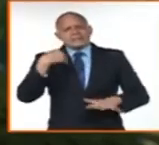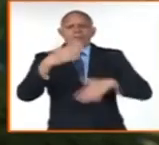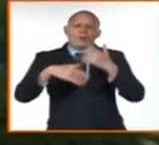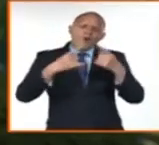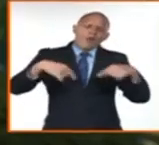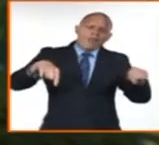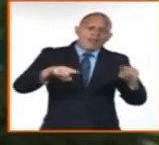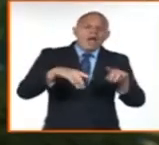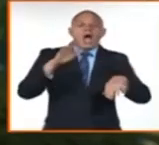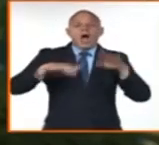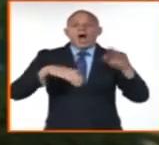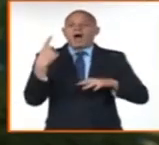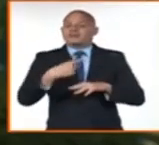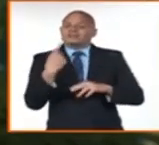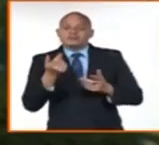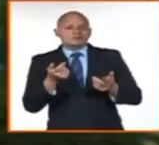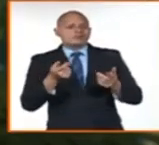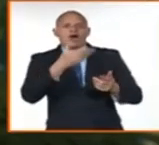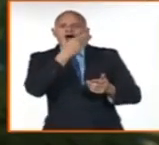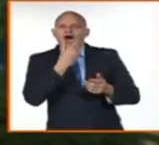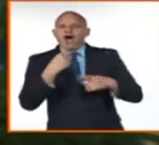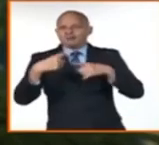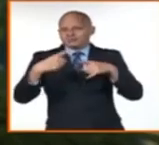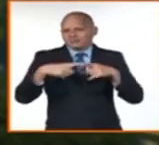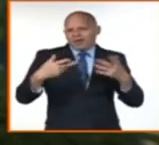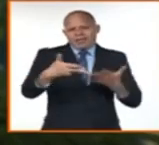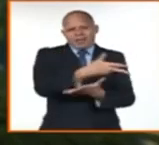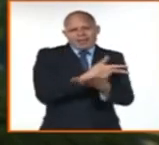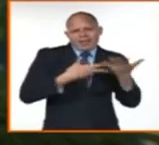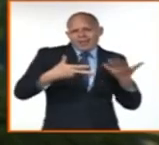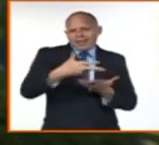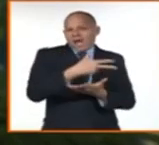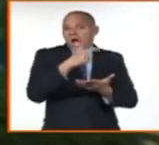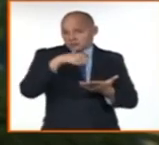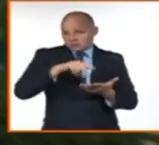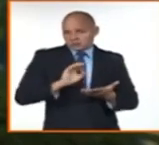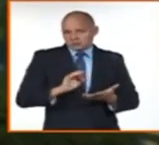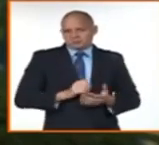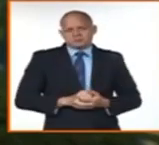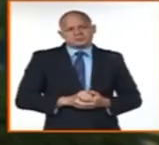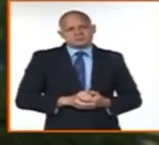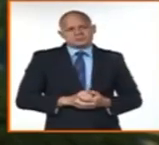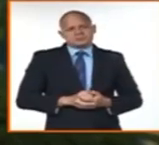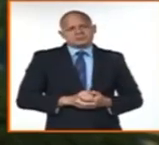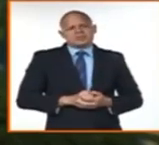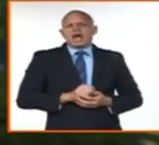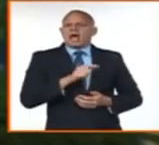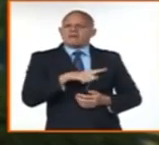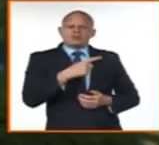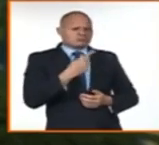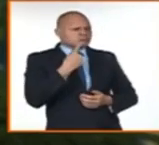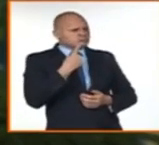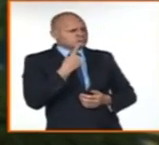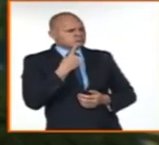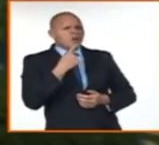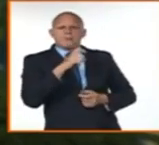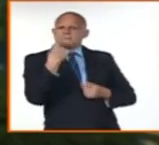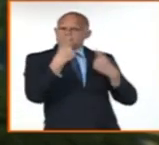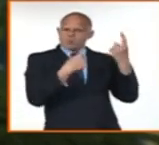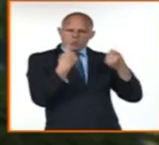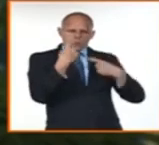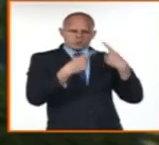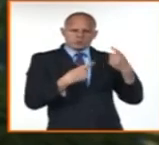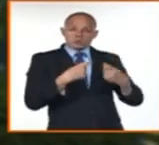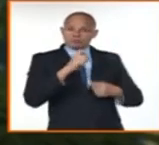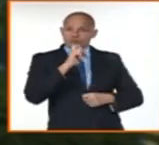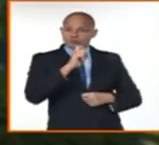jóvenes donde hacemos formación y movilización política, cada vez más surgen preguntas candentes sobre Cuba.